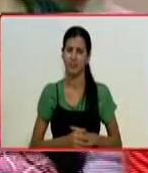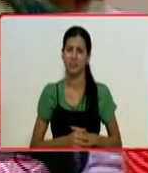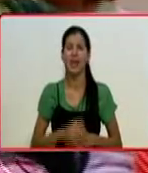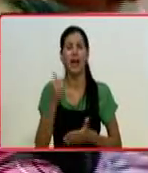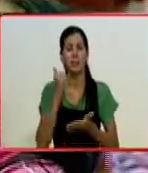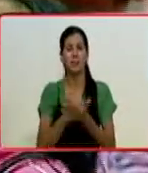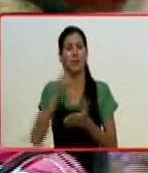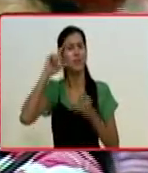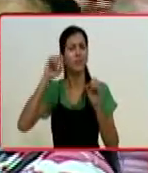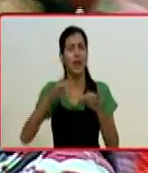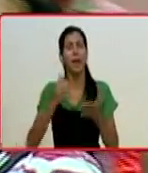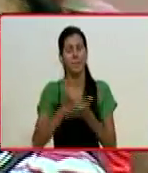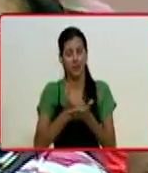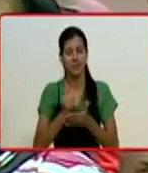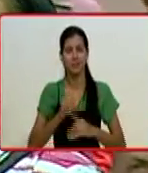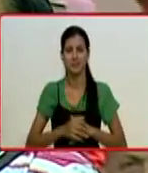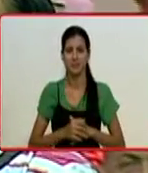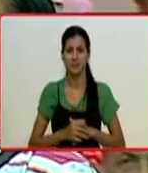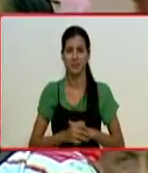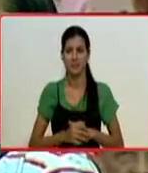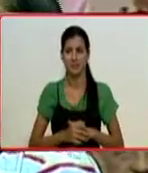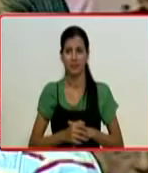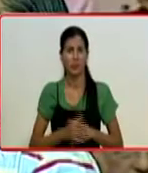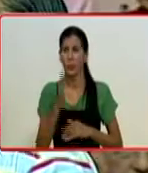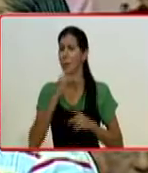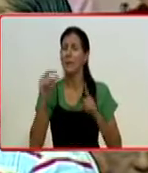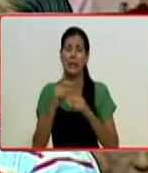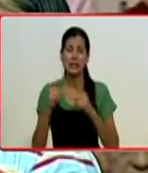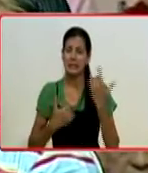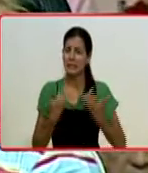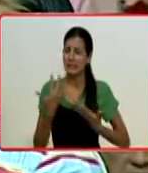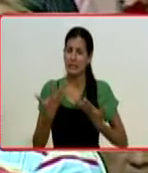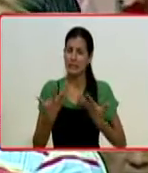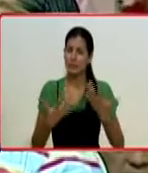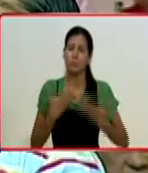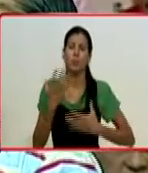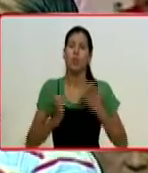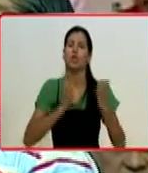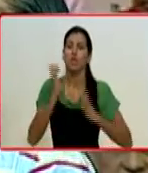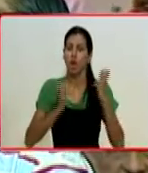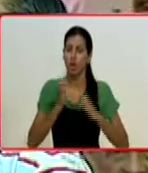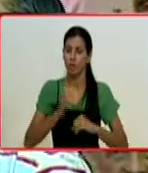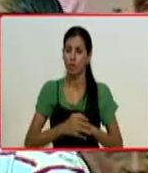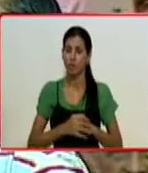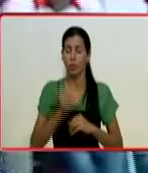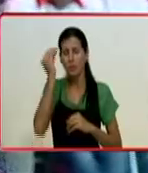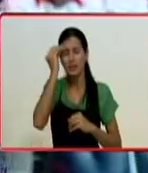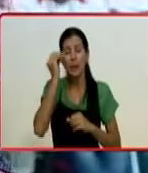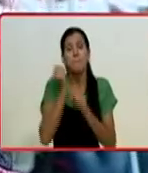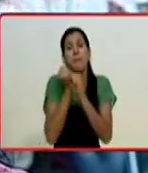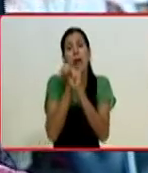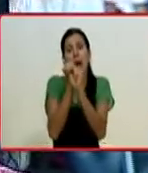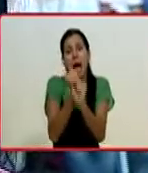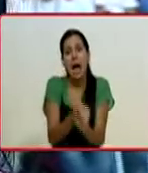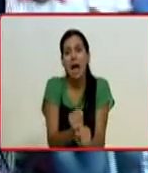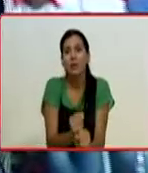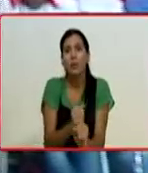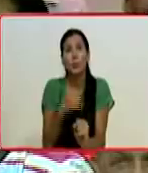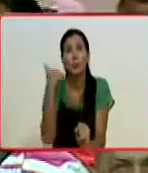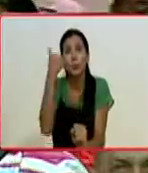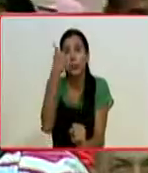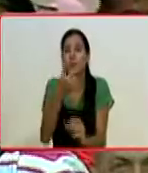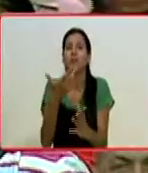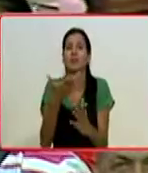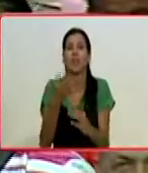Amén. Tengo palabra para decirle porque sinceramente había esperado esto de hace mucho tiempo. Bueno, que